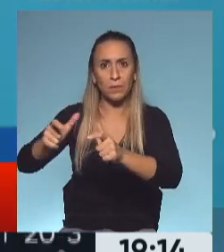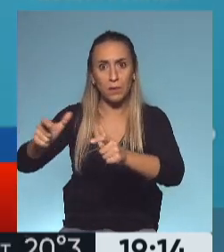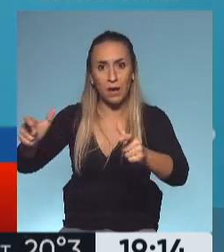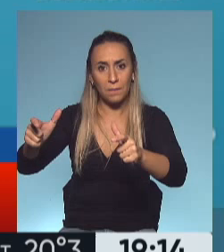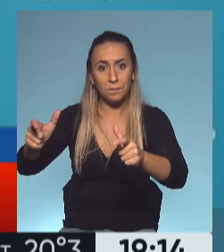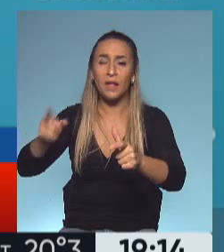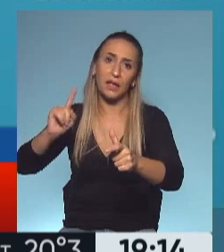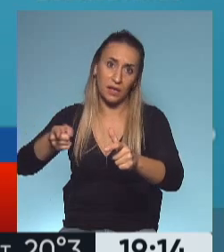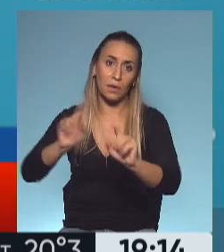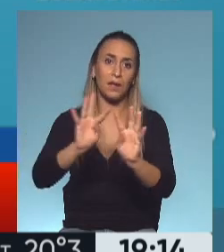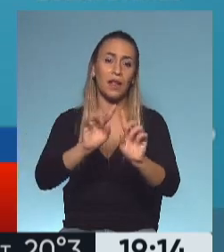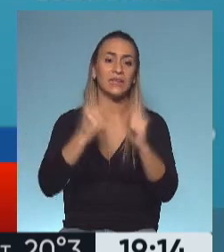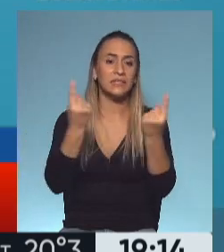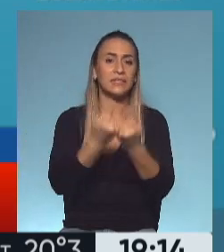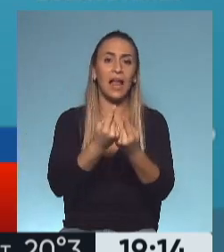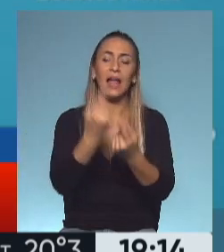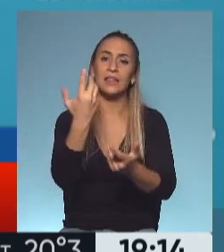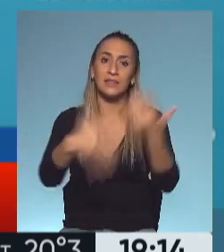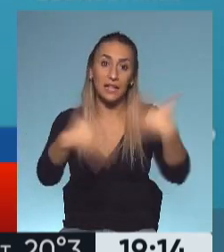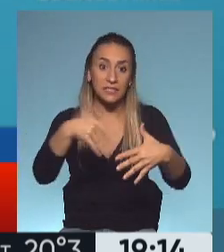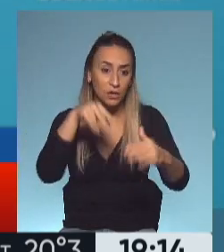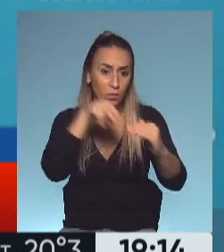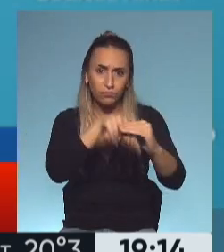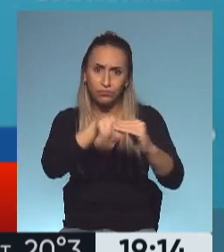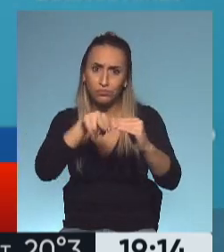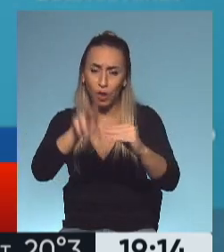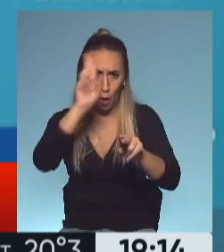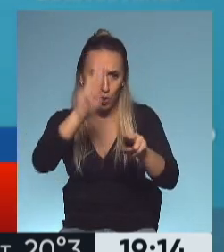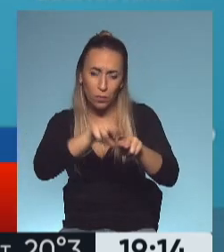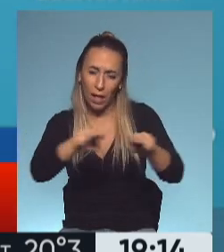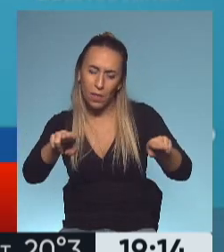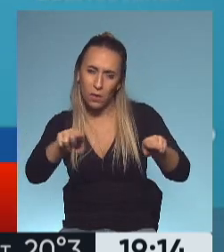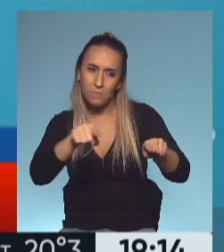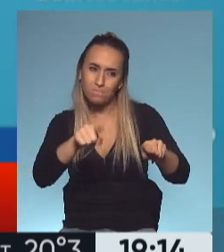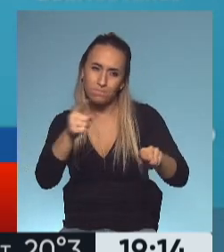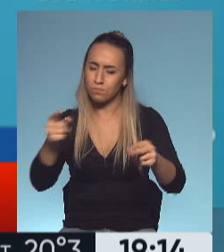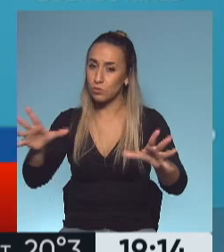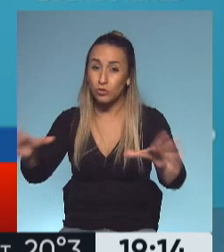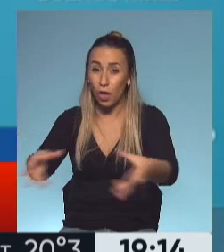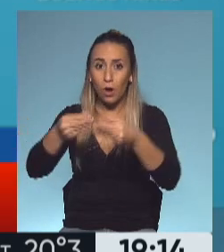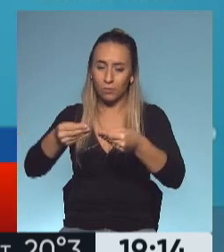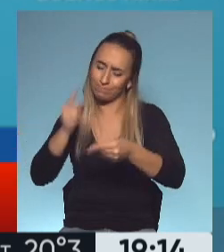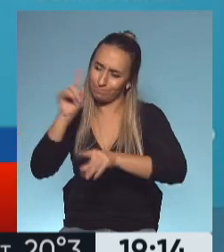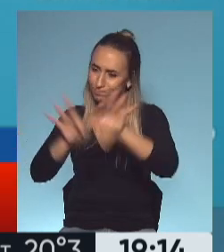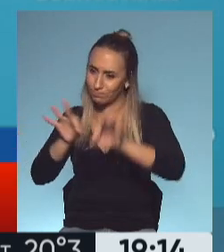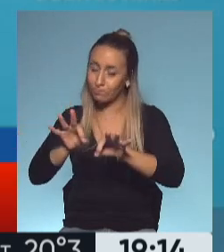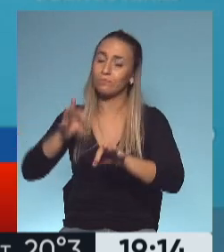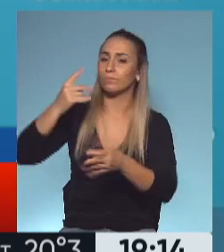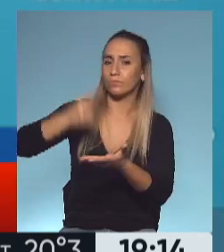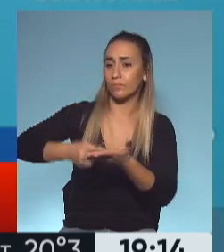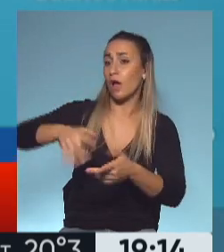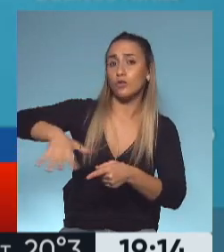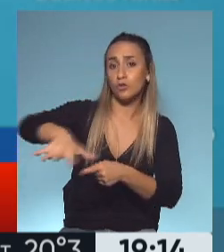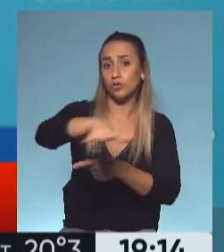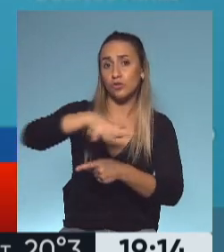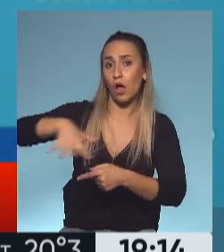de las terapias y de las camas. Define de esta manera zonas de riesgo epidemiológico y